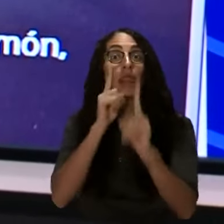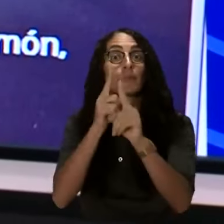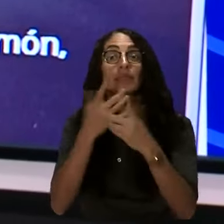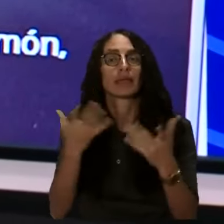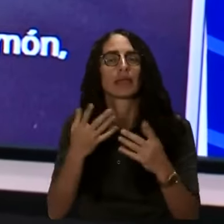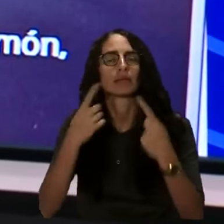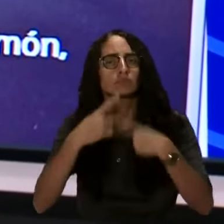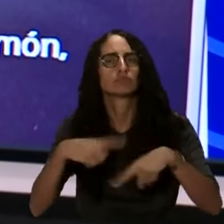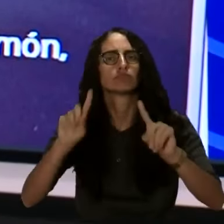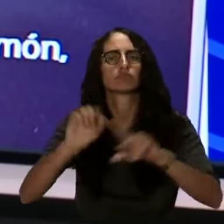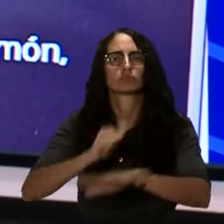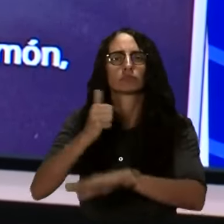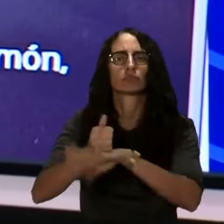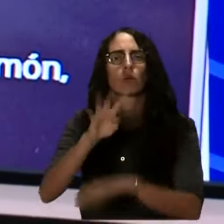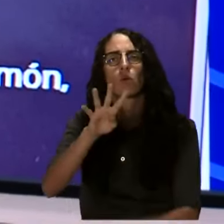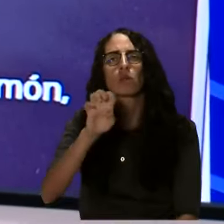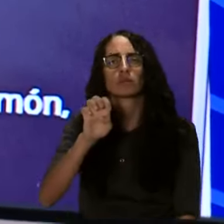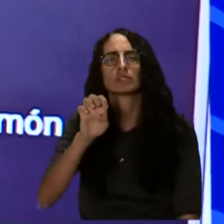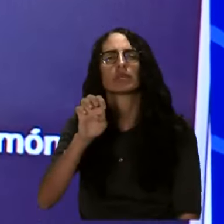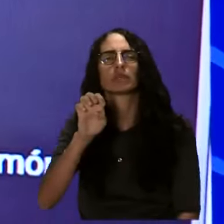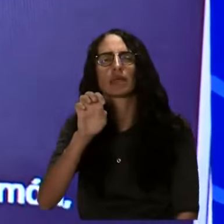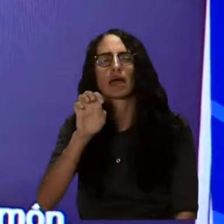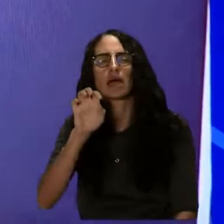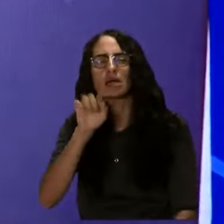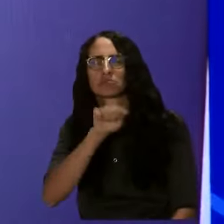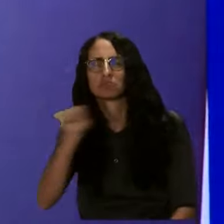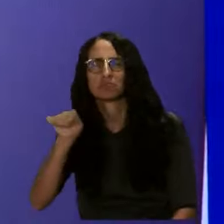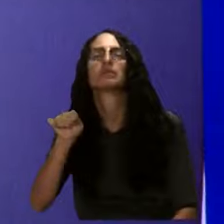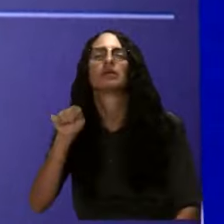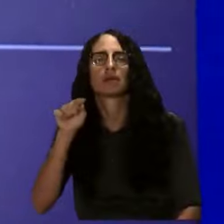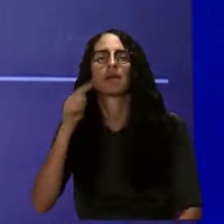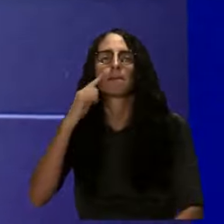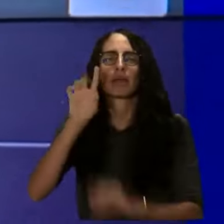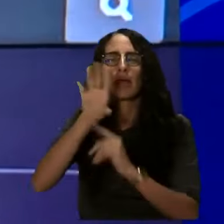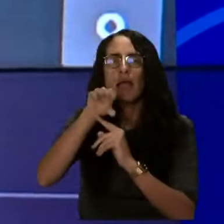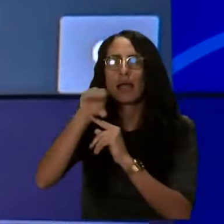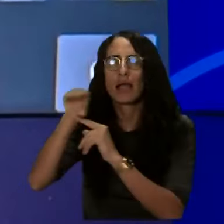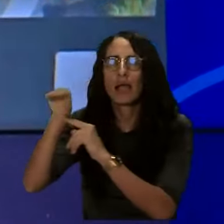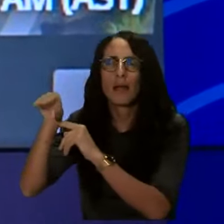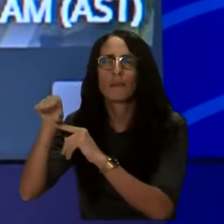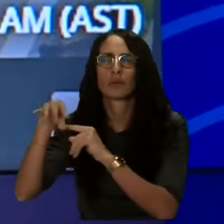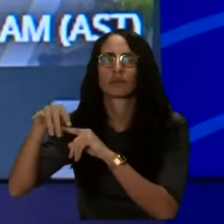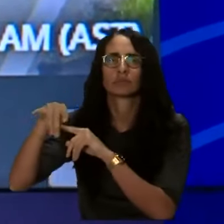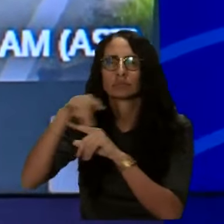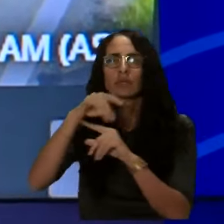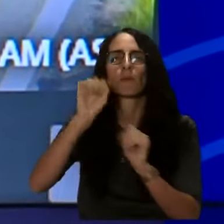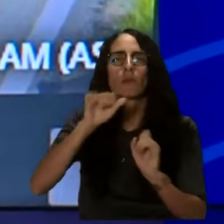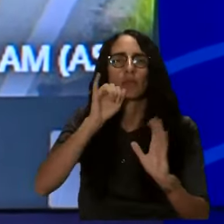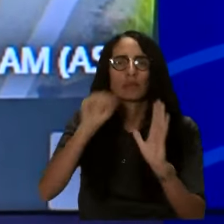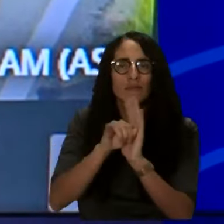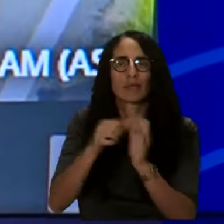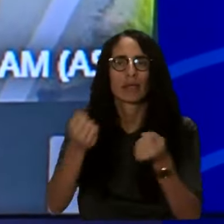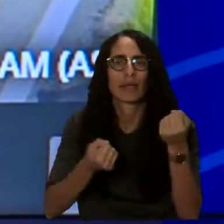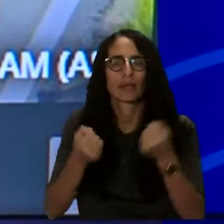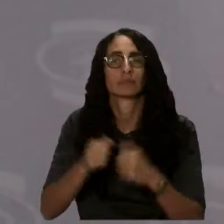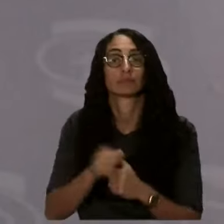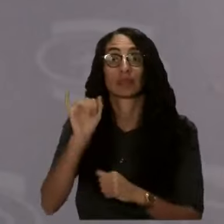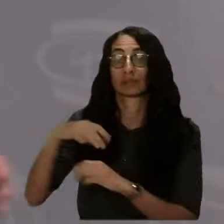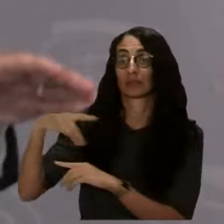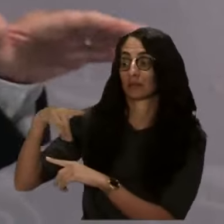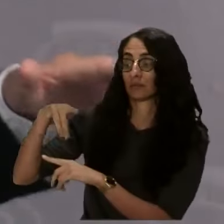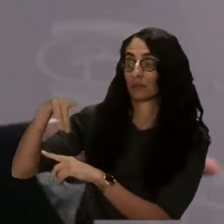instalación de 450 cámaras por toda la ciudad que se sumarán a drones autónomos con cámaras ese dron